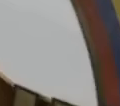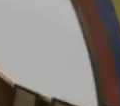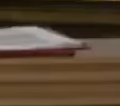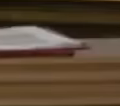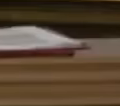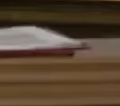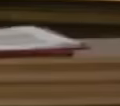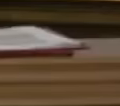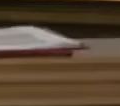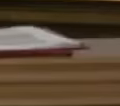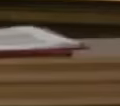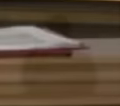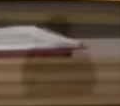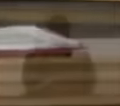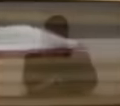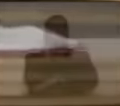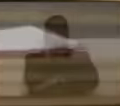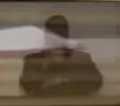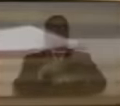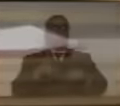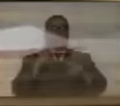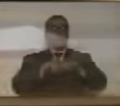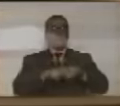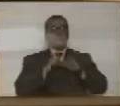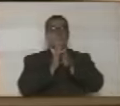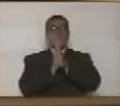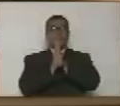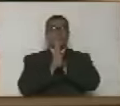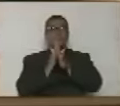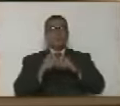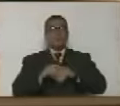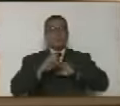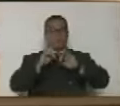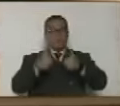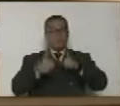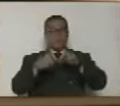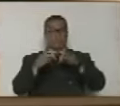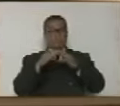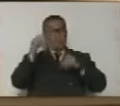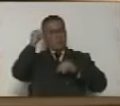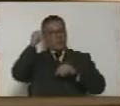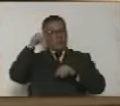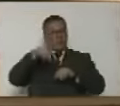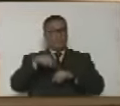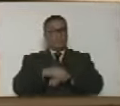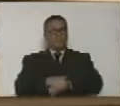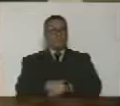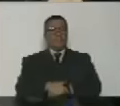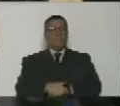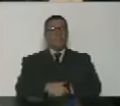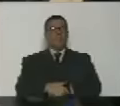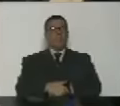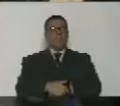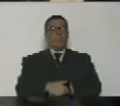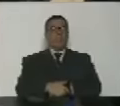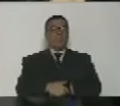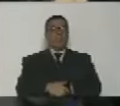Queridas diputadas, queridos diputados, ocupen sus curules, por favor, para dar inicio a la sesión del día de hoy.